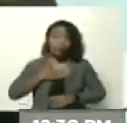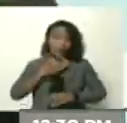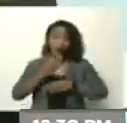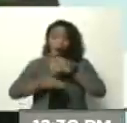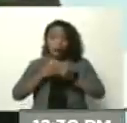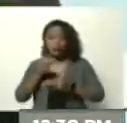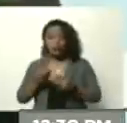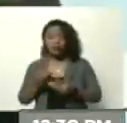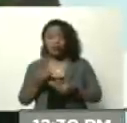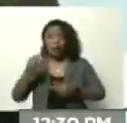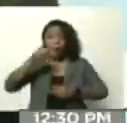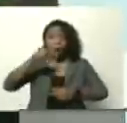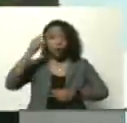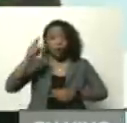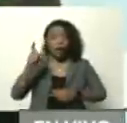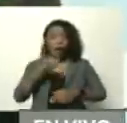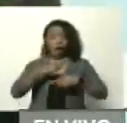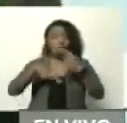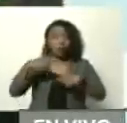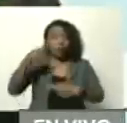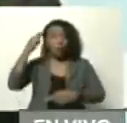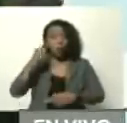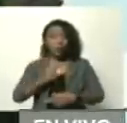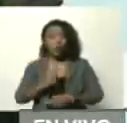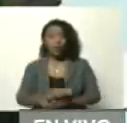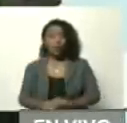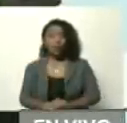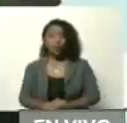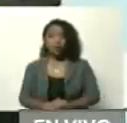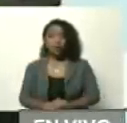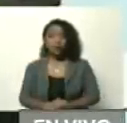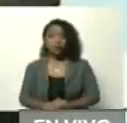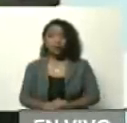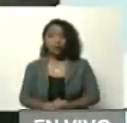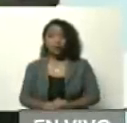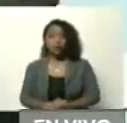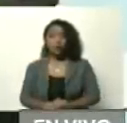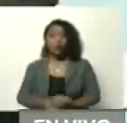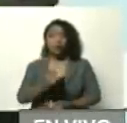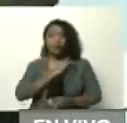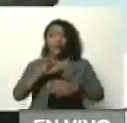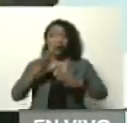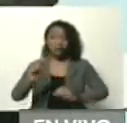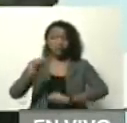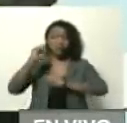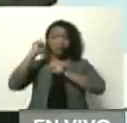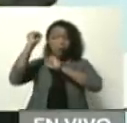que hoy día la Revolución Bolivariana triunfo